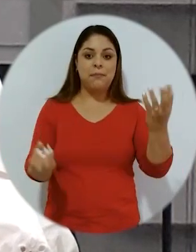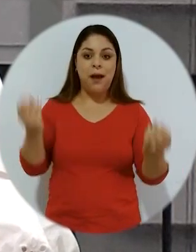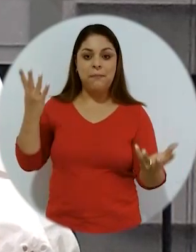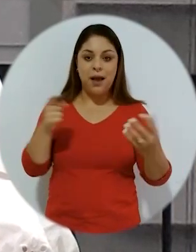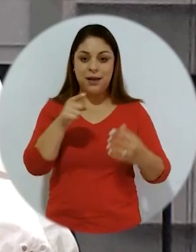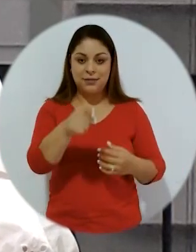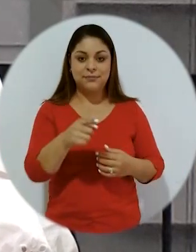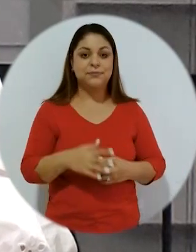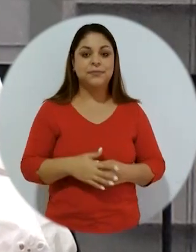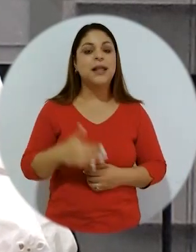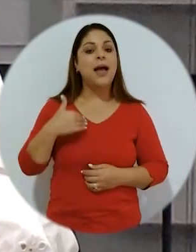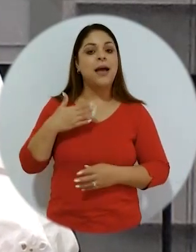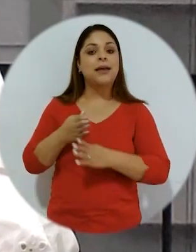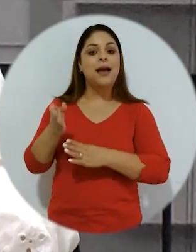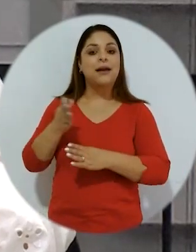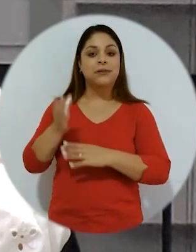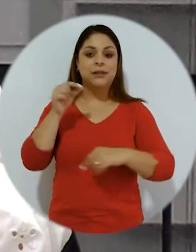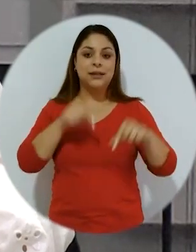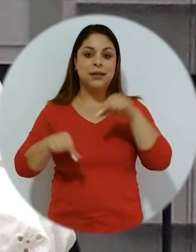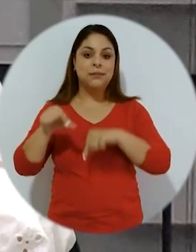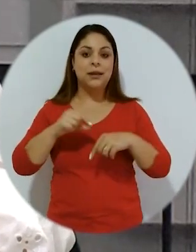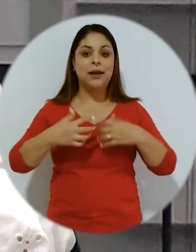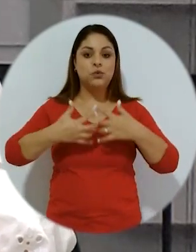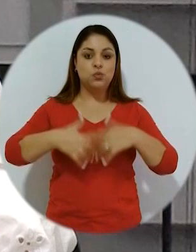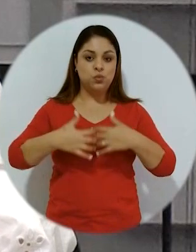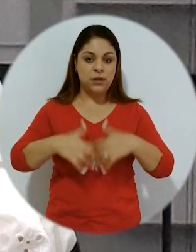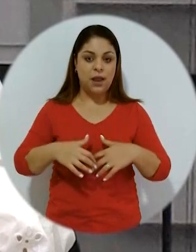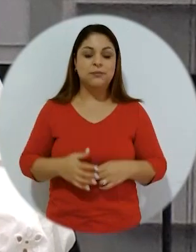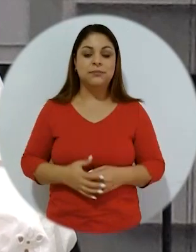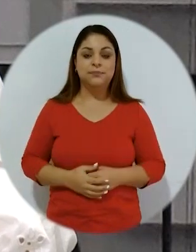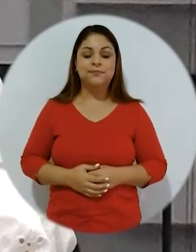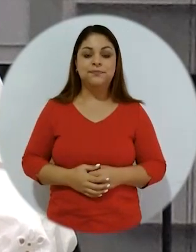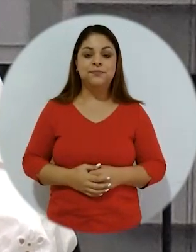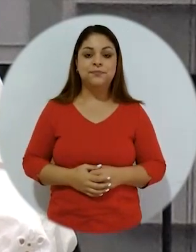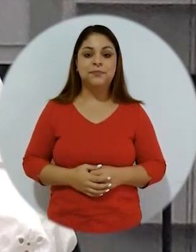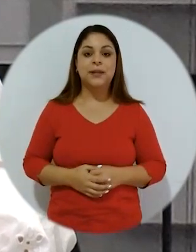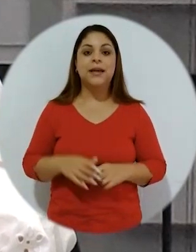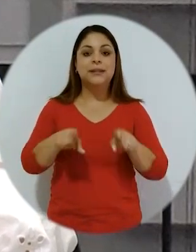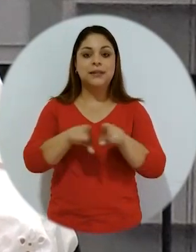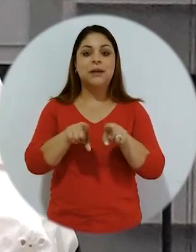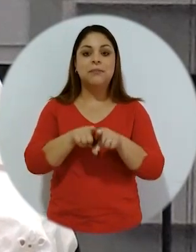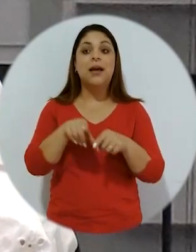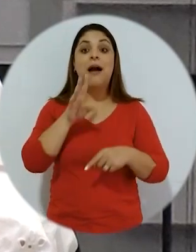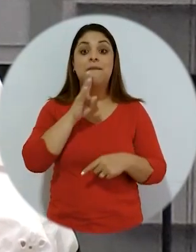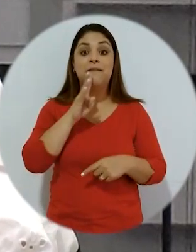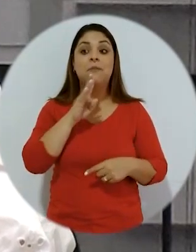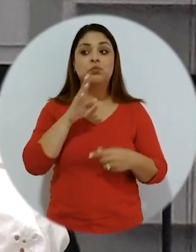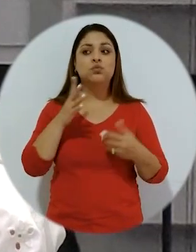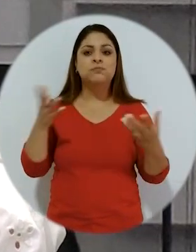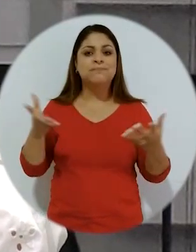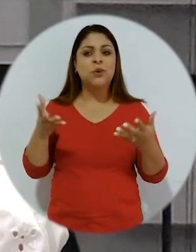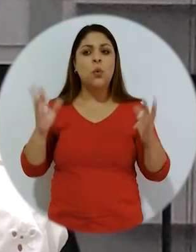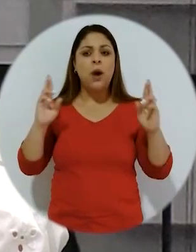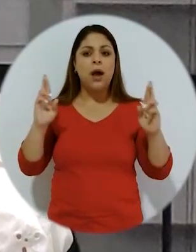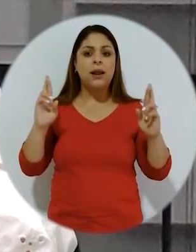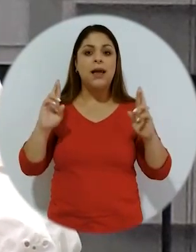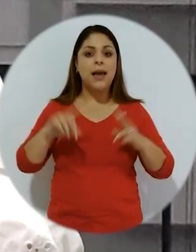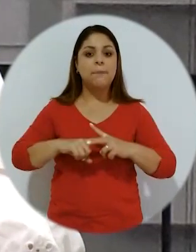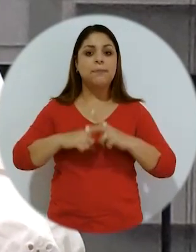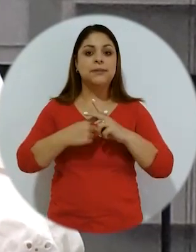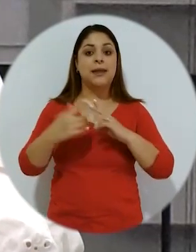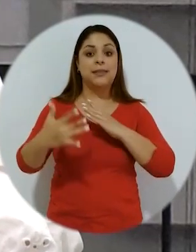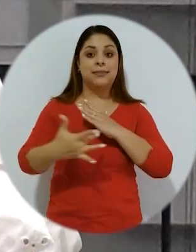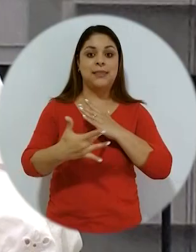estado surgiendo en esas zonas. Tenemos la carrera de Química Industrial. Hemos estado hablando de la posibilidad de empezar a